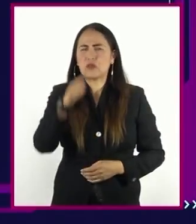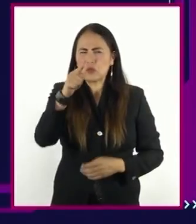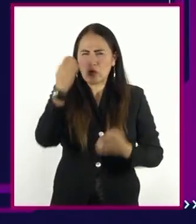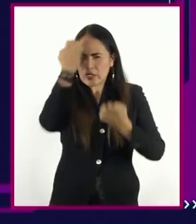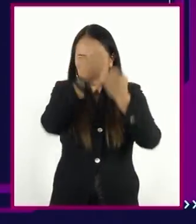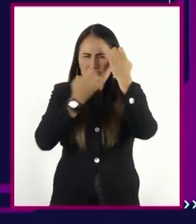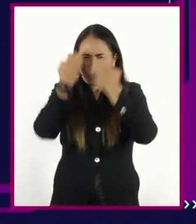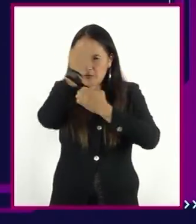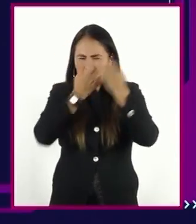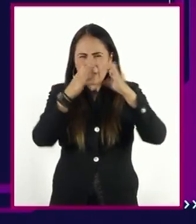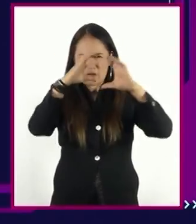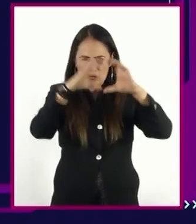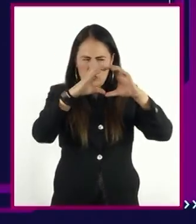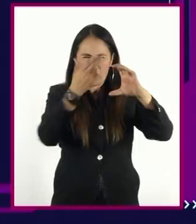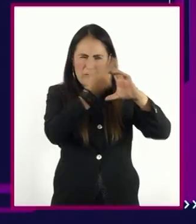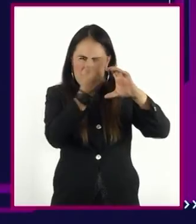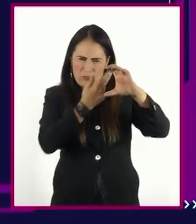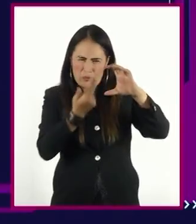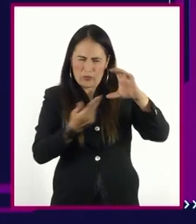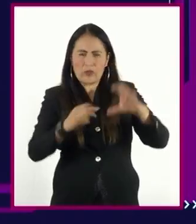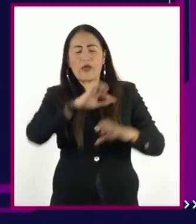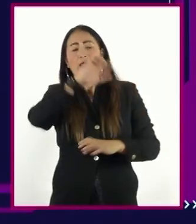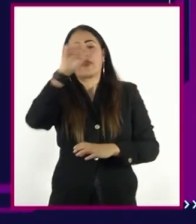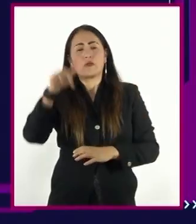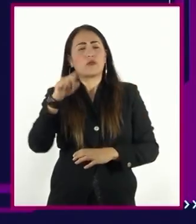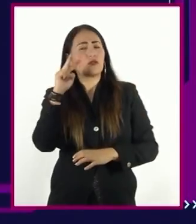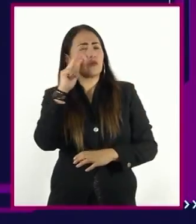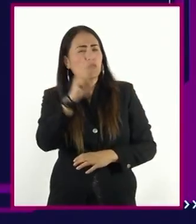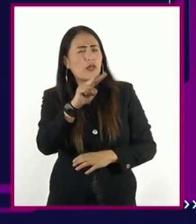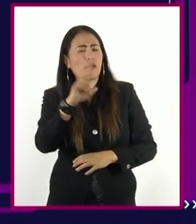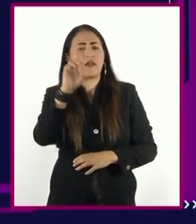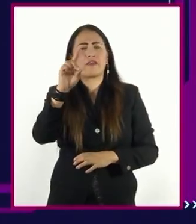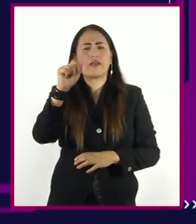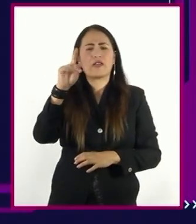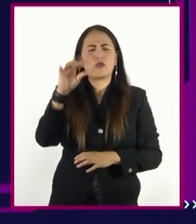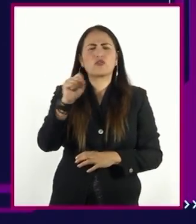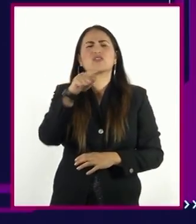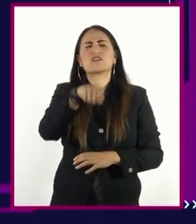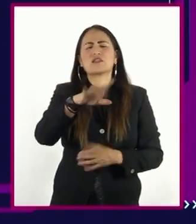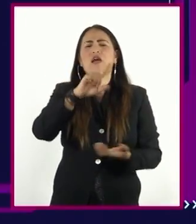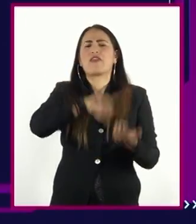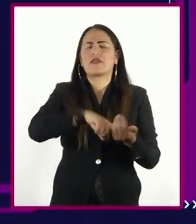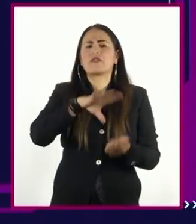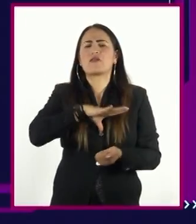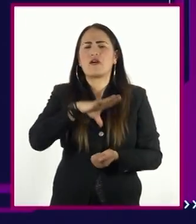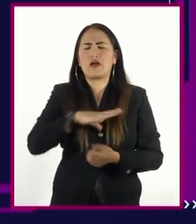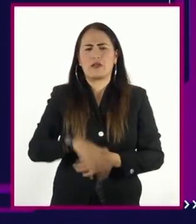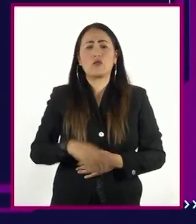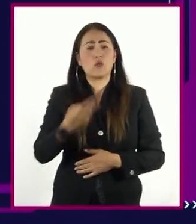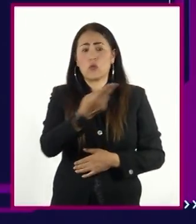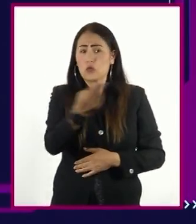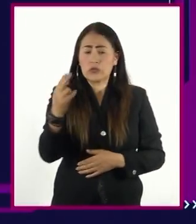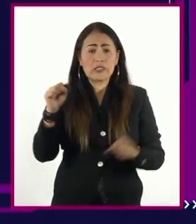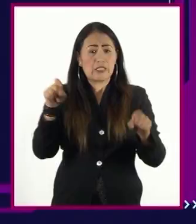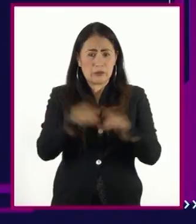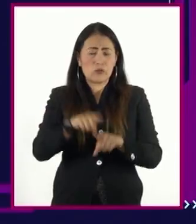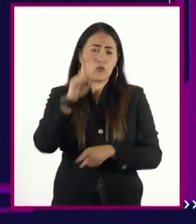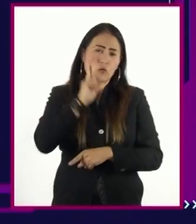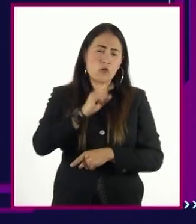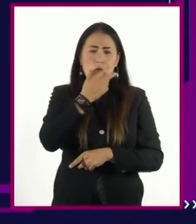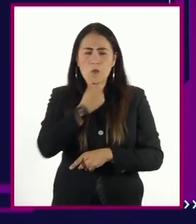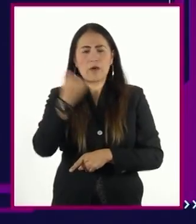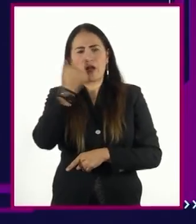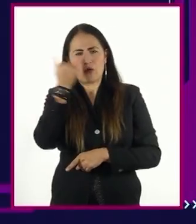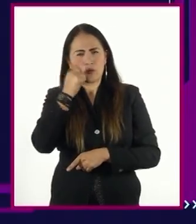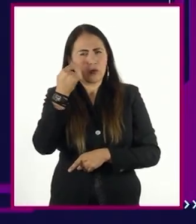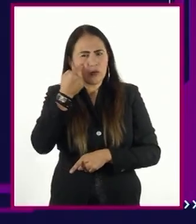la gráfica siguiente y dime por favor, ¿qué datos observas en la gráfica? Alumnas y alumnos, escriban en su cuaderno